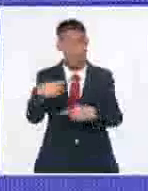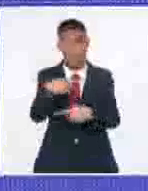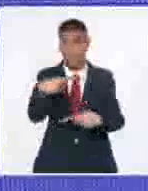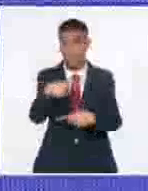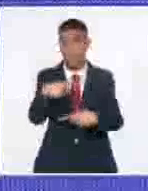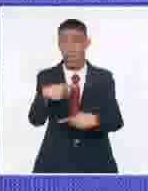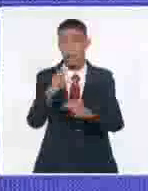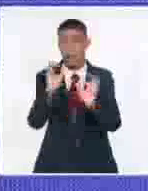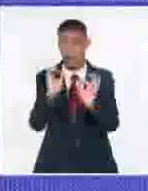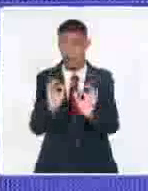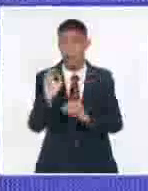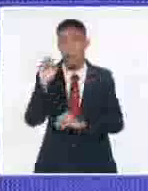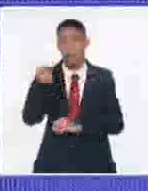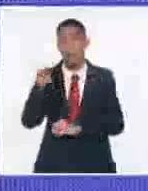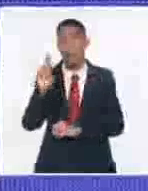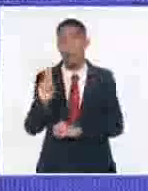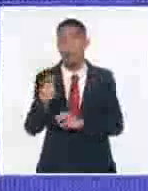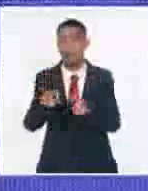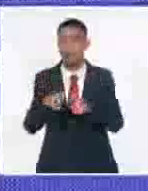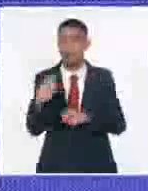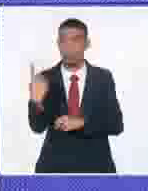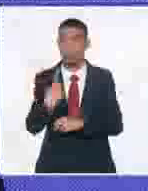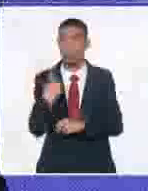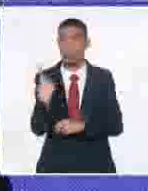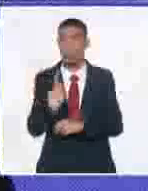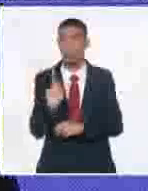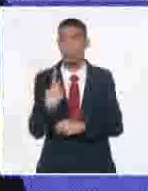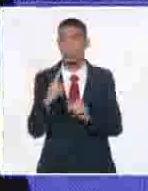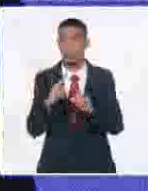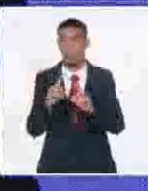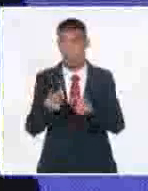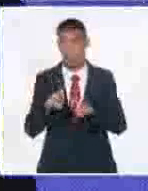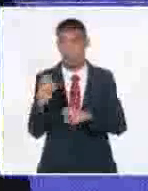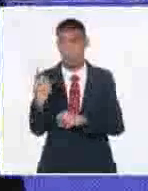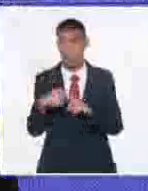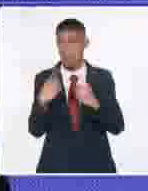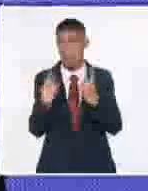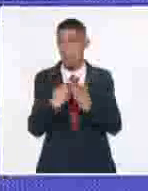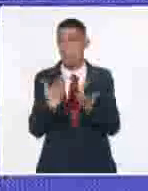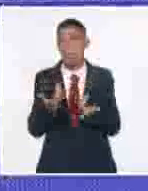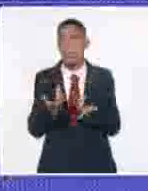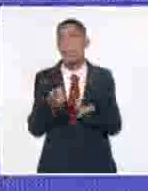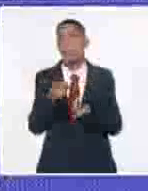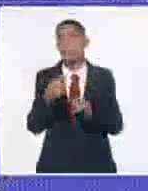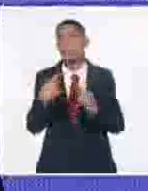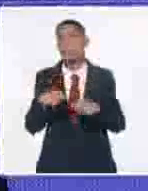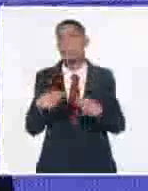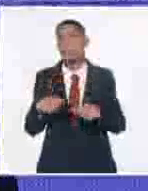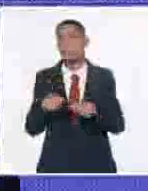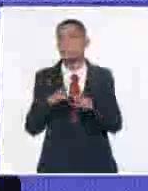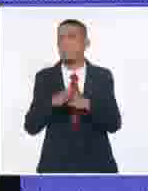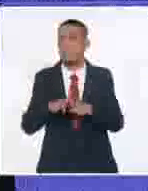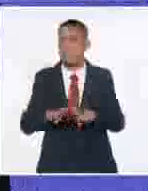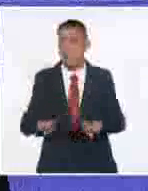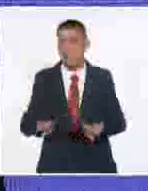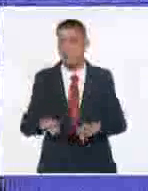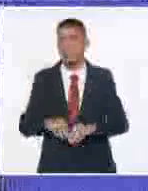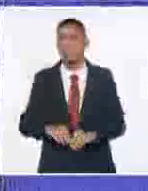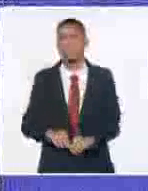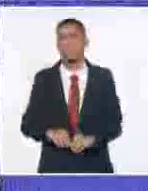la Asamblea debe ser lograr el cese de la violencia, el cese del